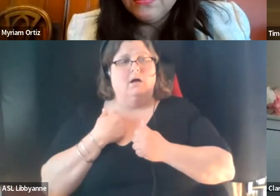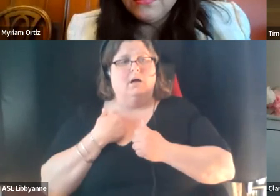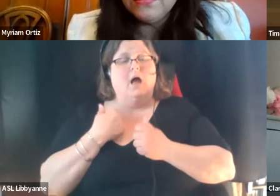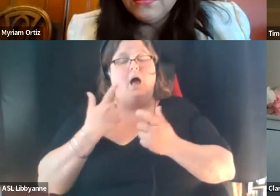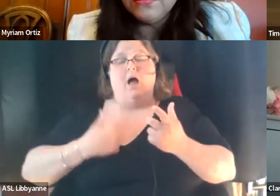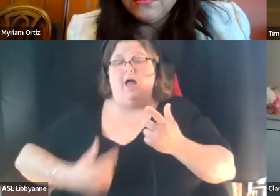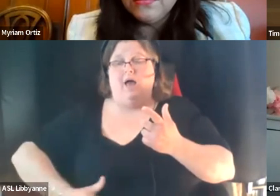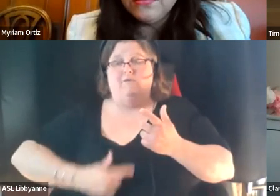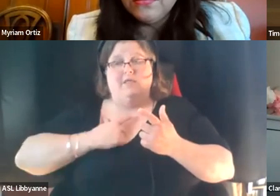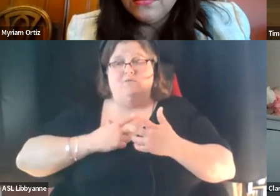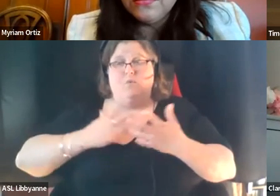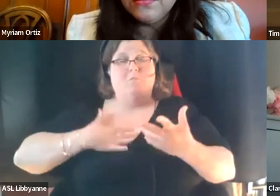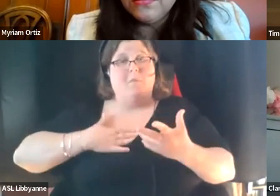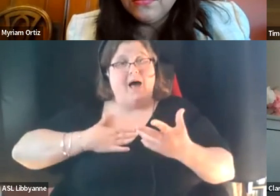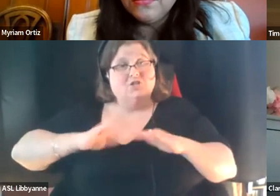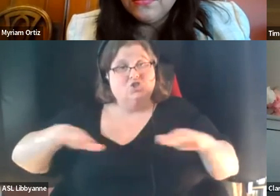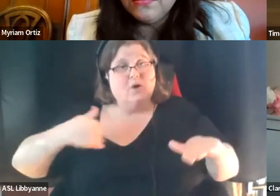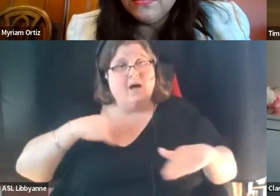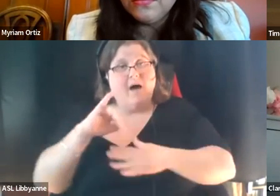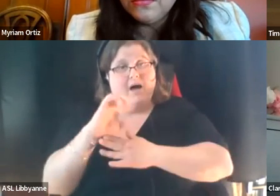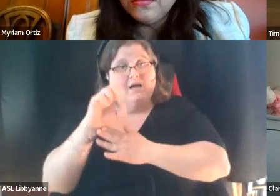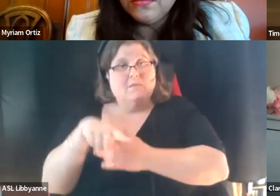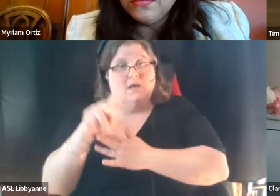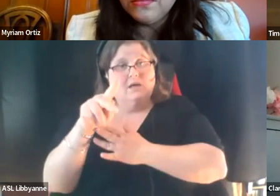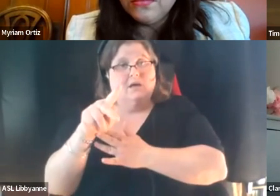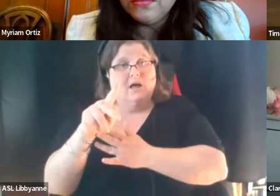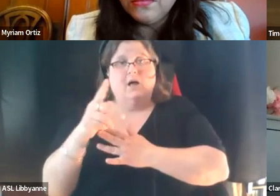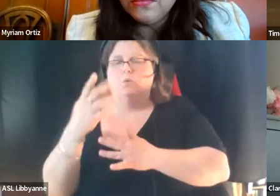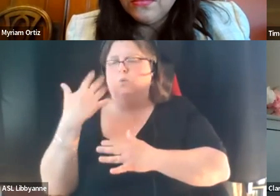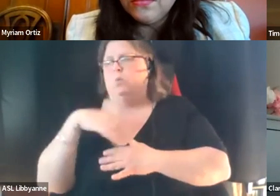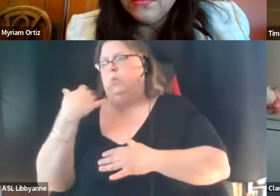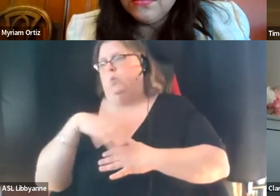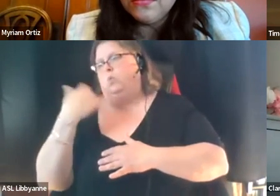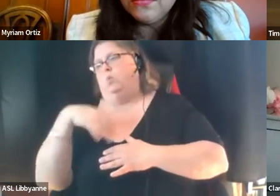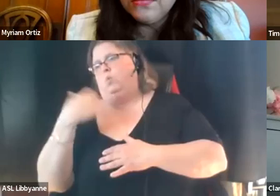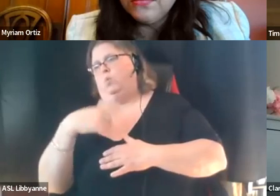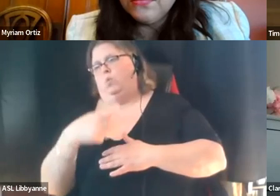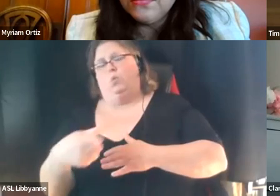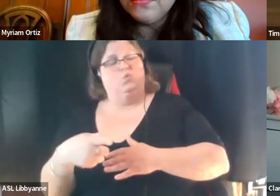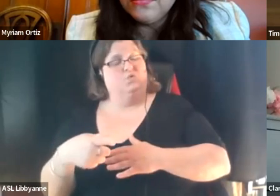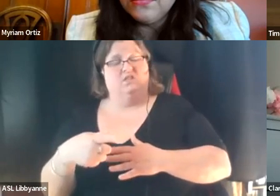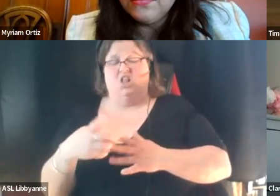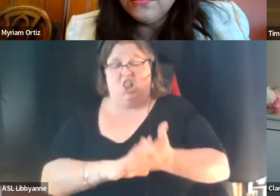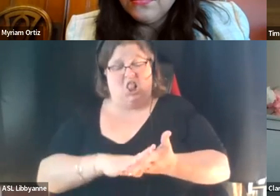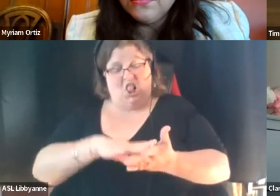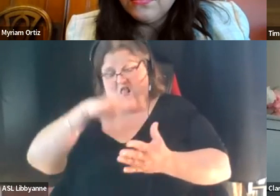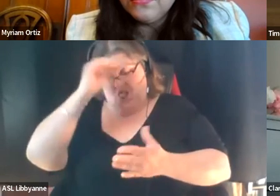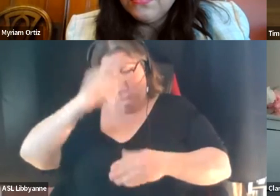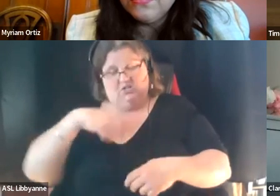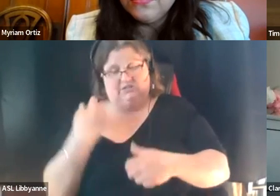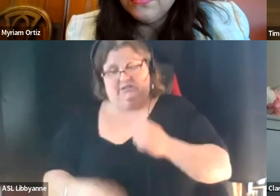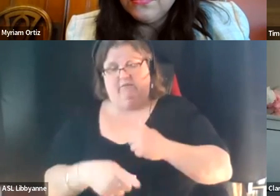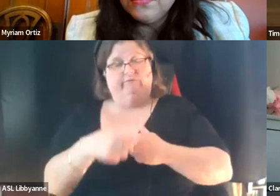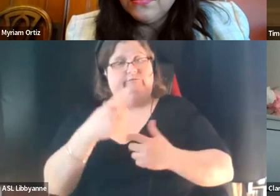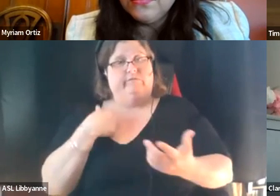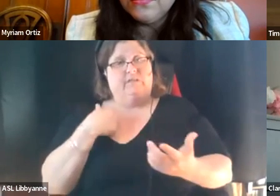tengan buen manejo de cuando hacen los papeles, de mi idioma principal que es español, y cuando me han hecho los